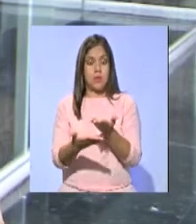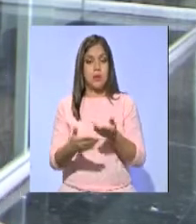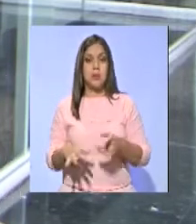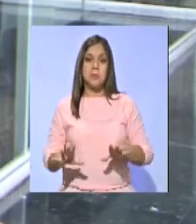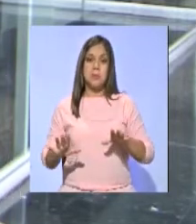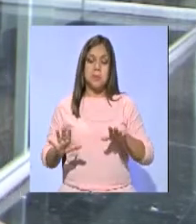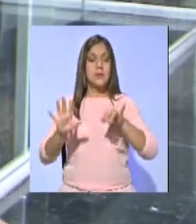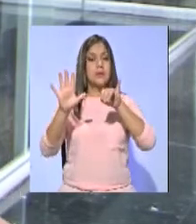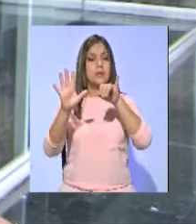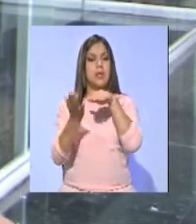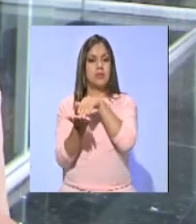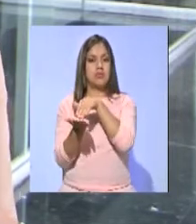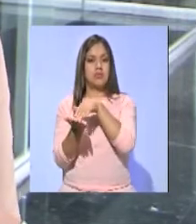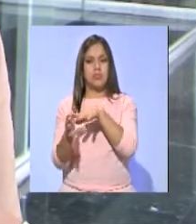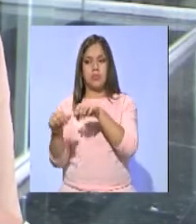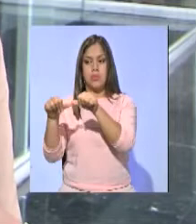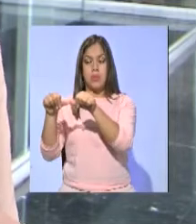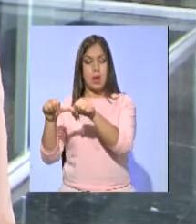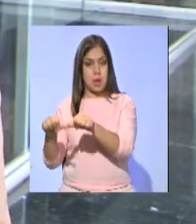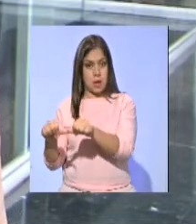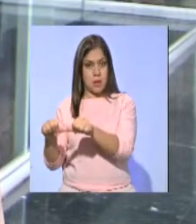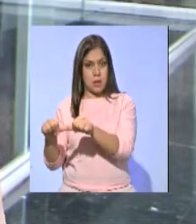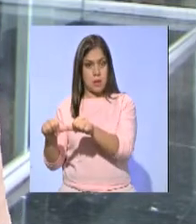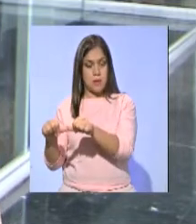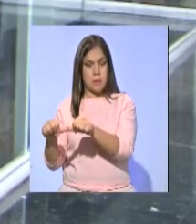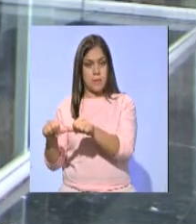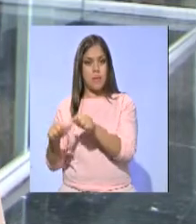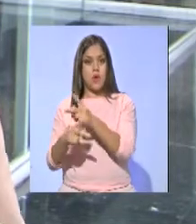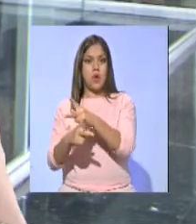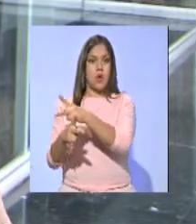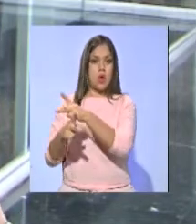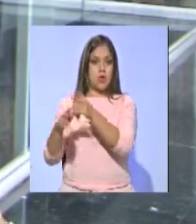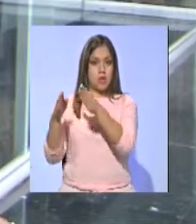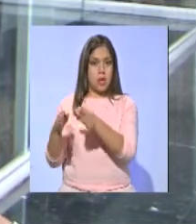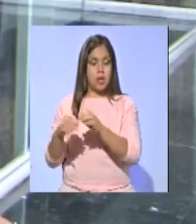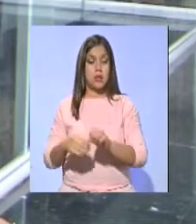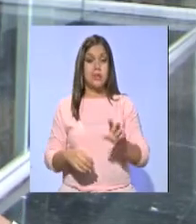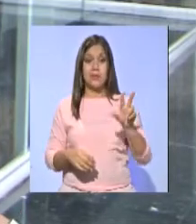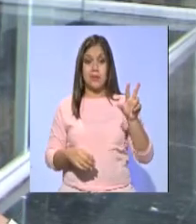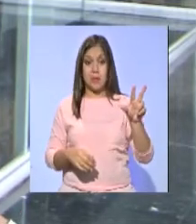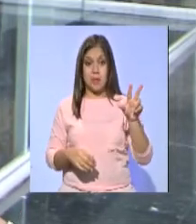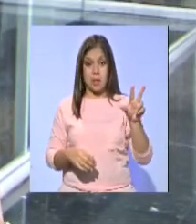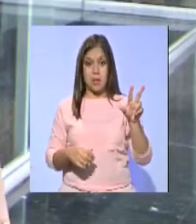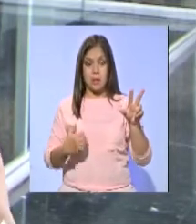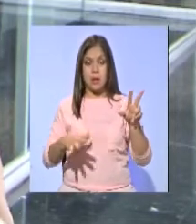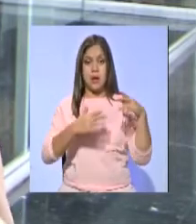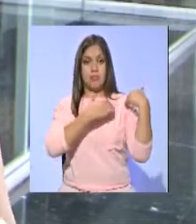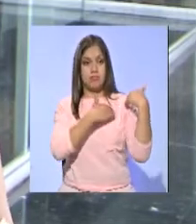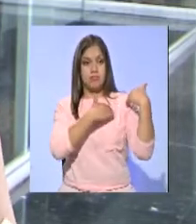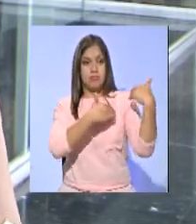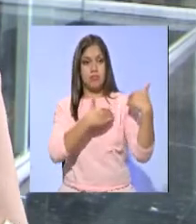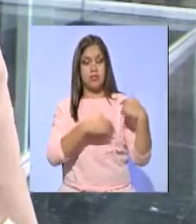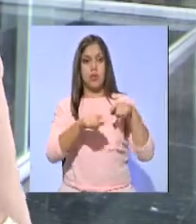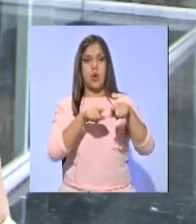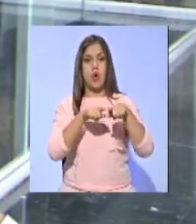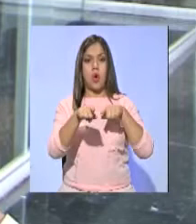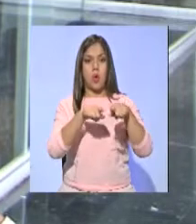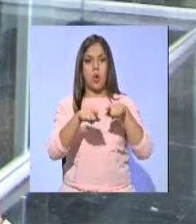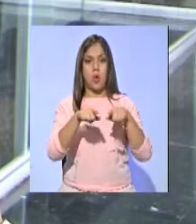los 6 miembros como consejeros, 3 de los cuales son designados mediante concurso de